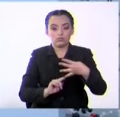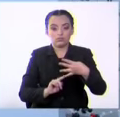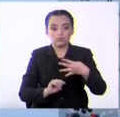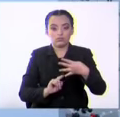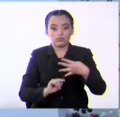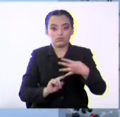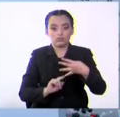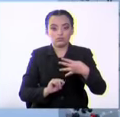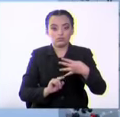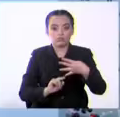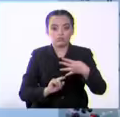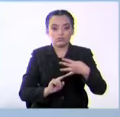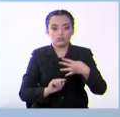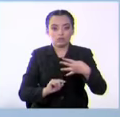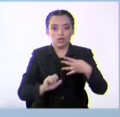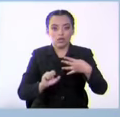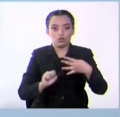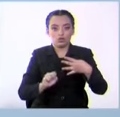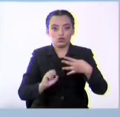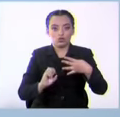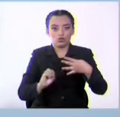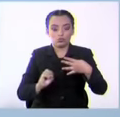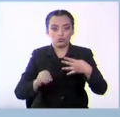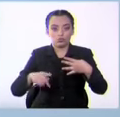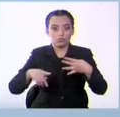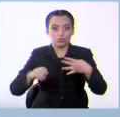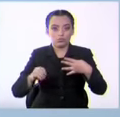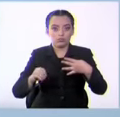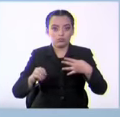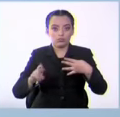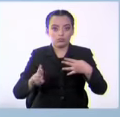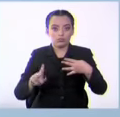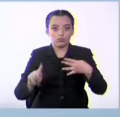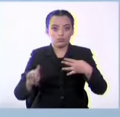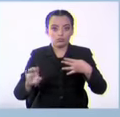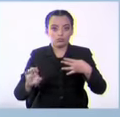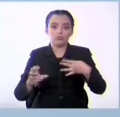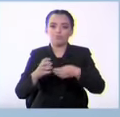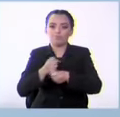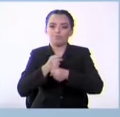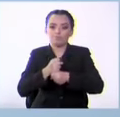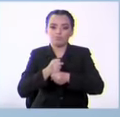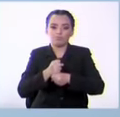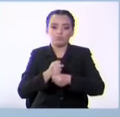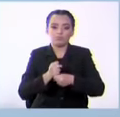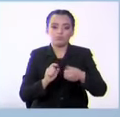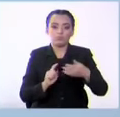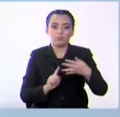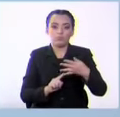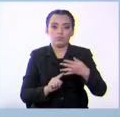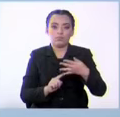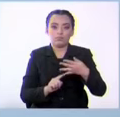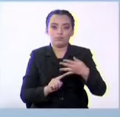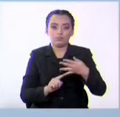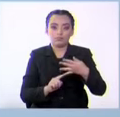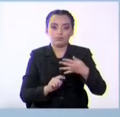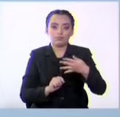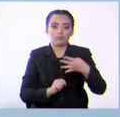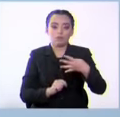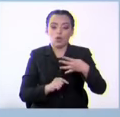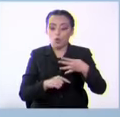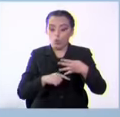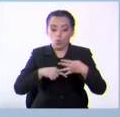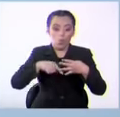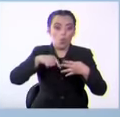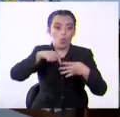llamamos de soporte. Y no por último, son los menos importantes. De hecho, son